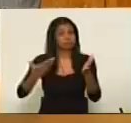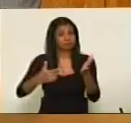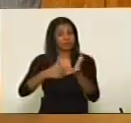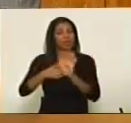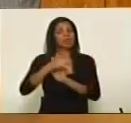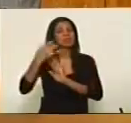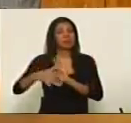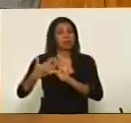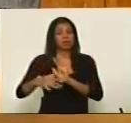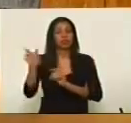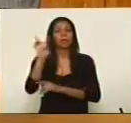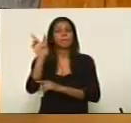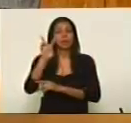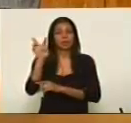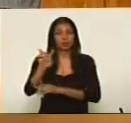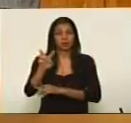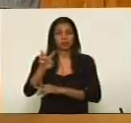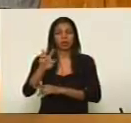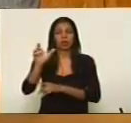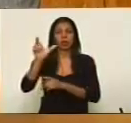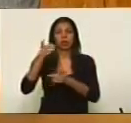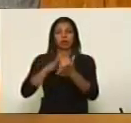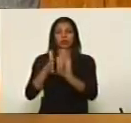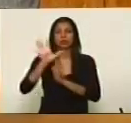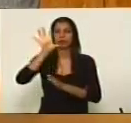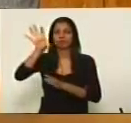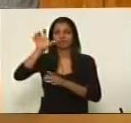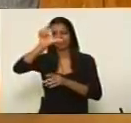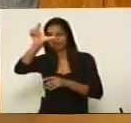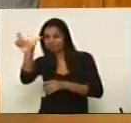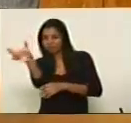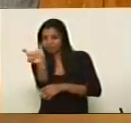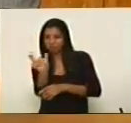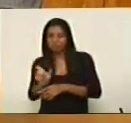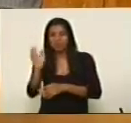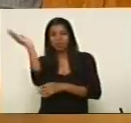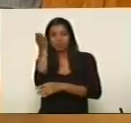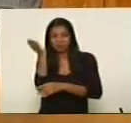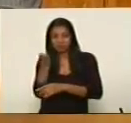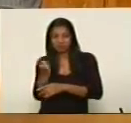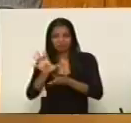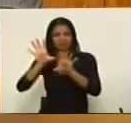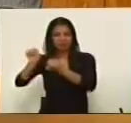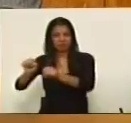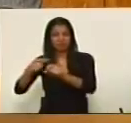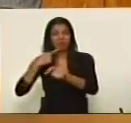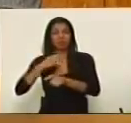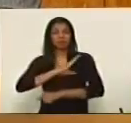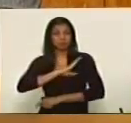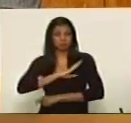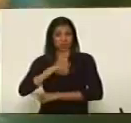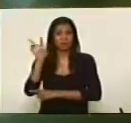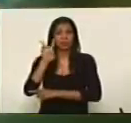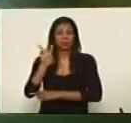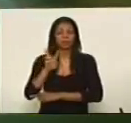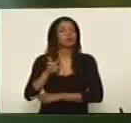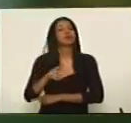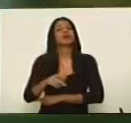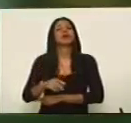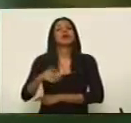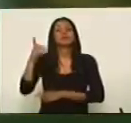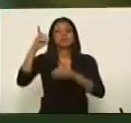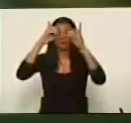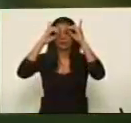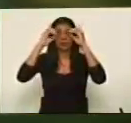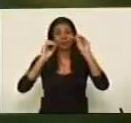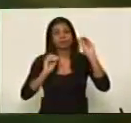derechos de Venezuela sobre el territorio esequibo. En este punto, la Presidenta concedió el derecho de